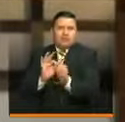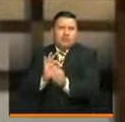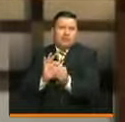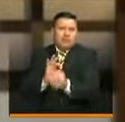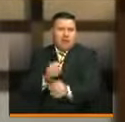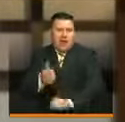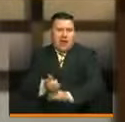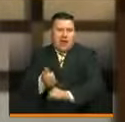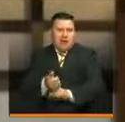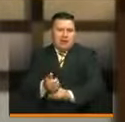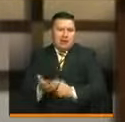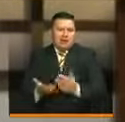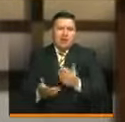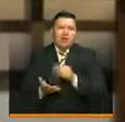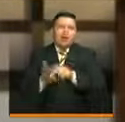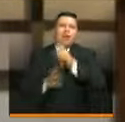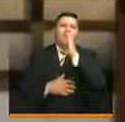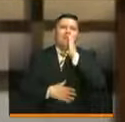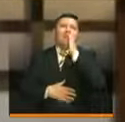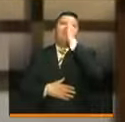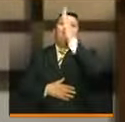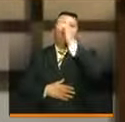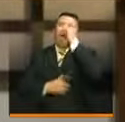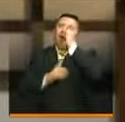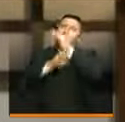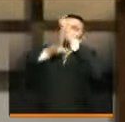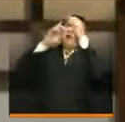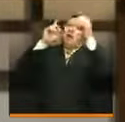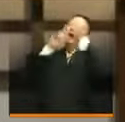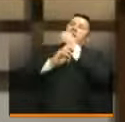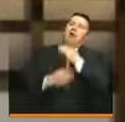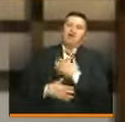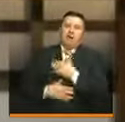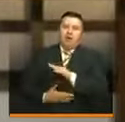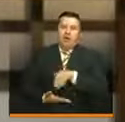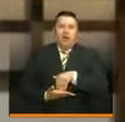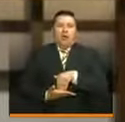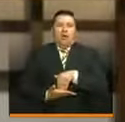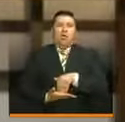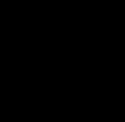tenga destino, tenga futuro, tenga esperanza y salgamos fortalecidos de todo esto.